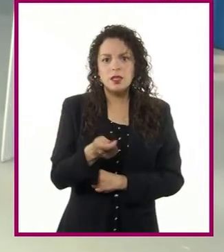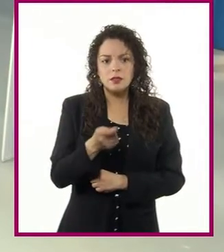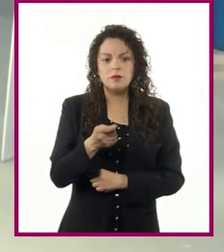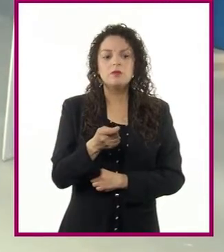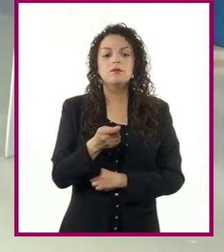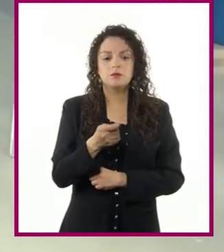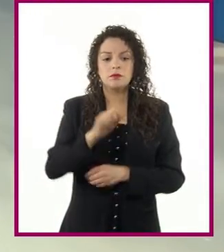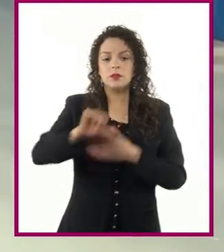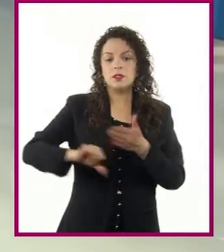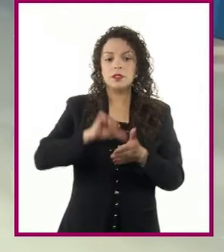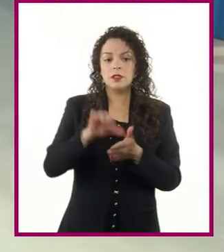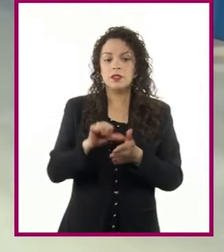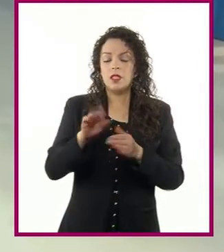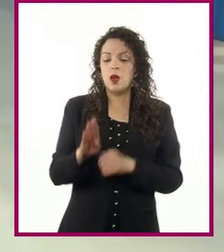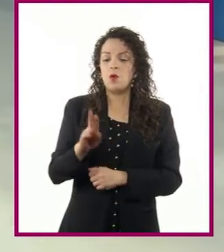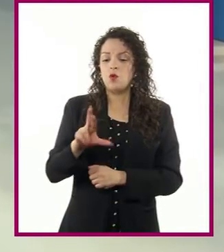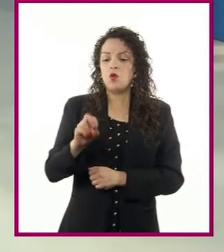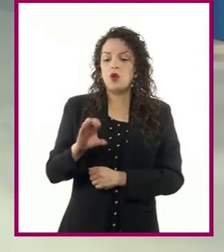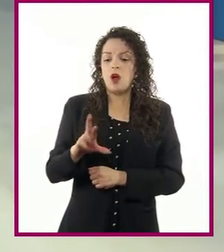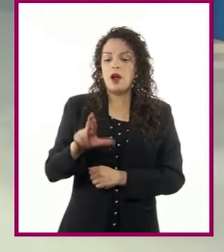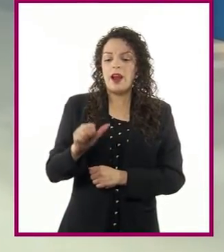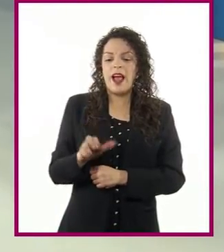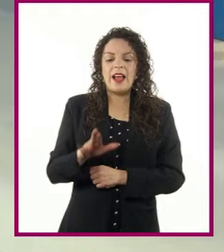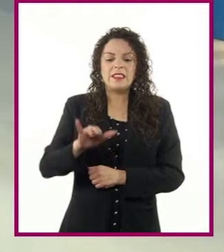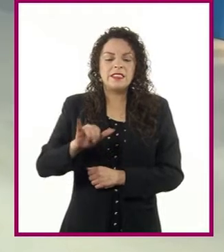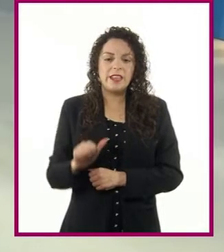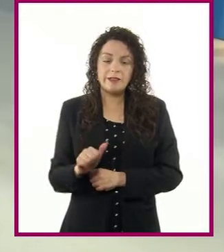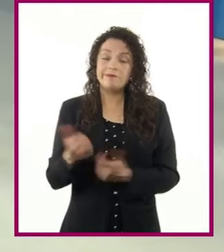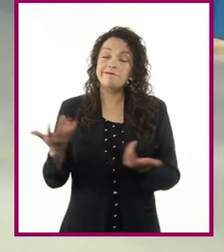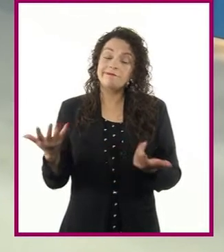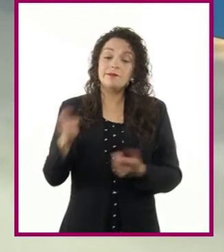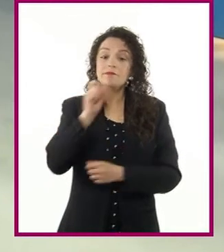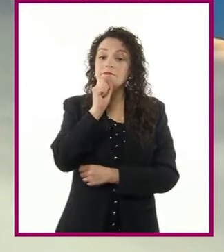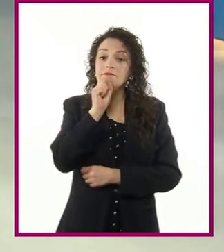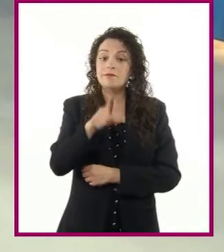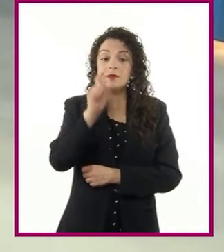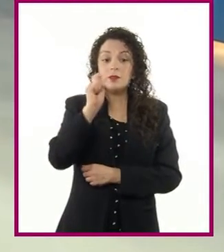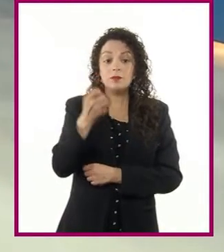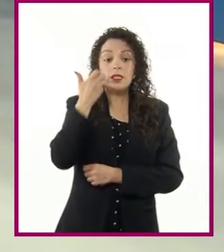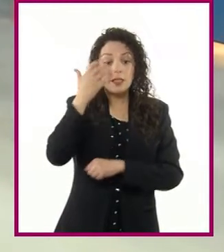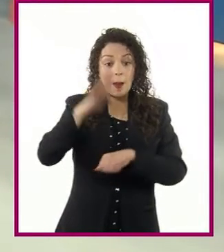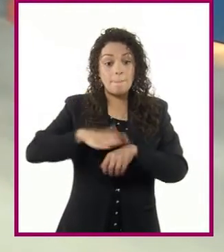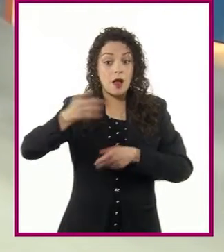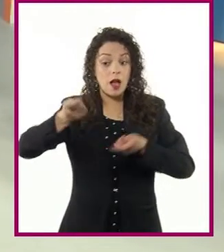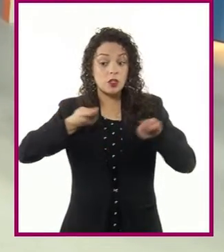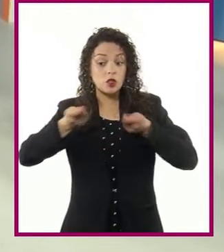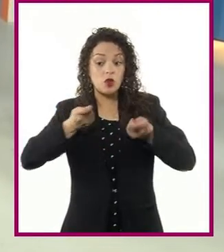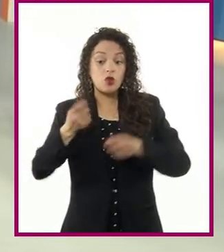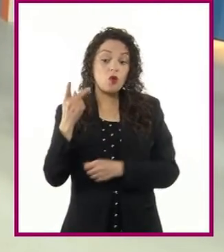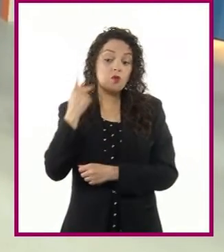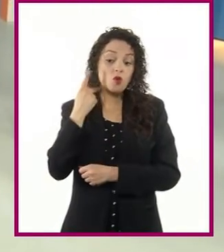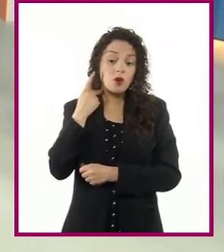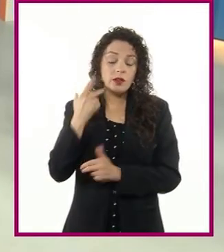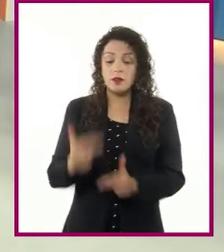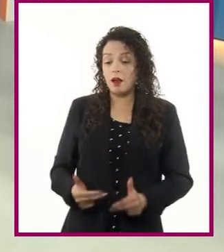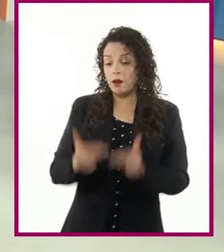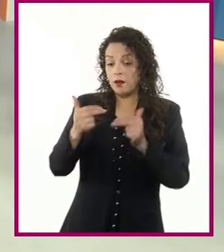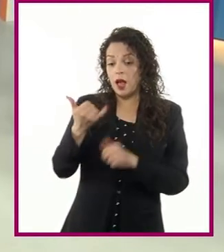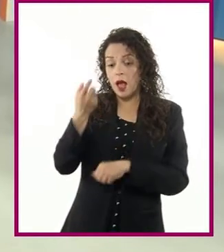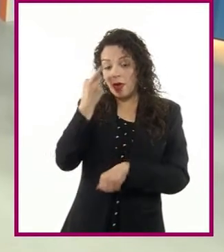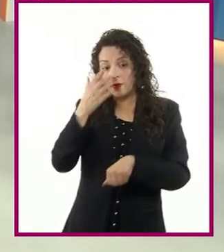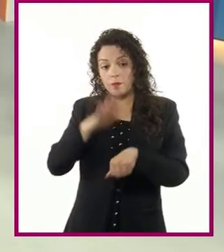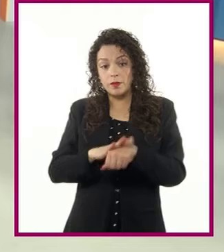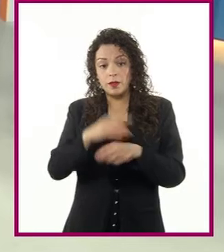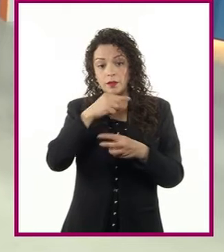burocracia centralizada. También tenían el objetivo de obtener mayor control político, comercial y